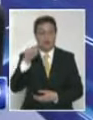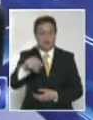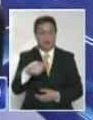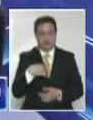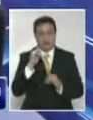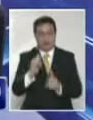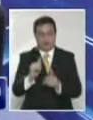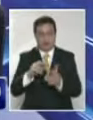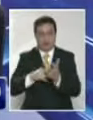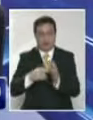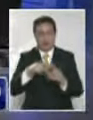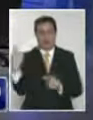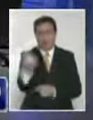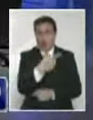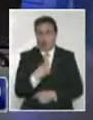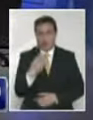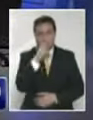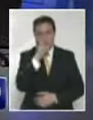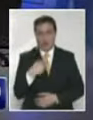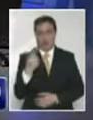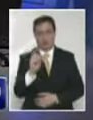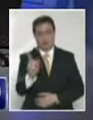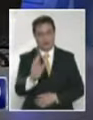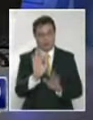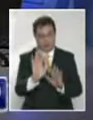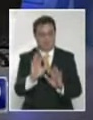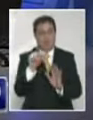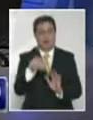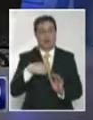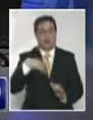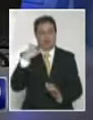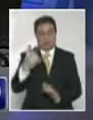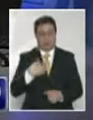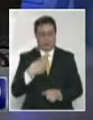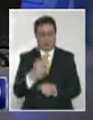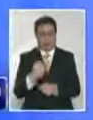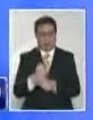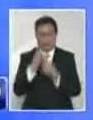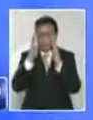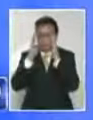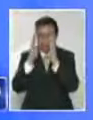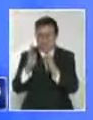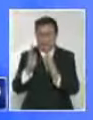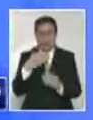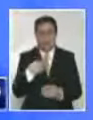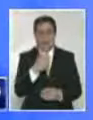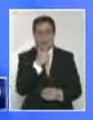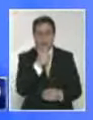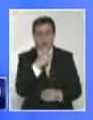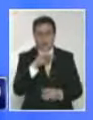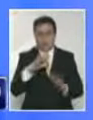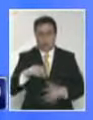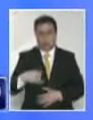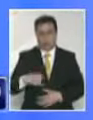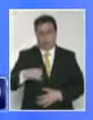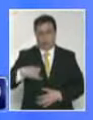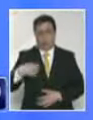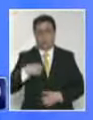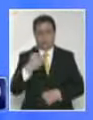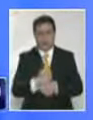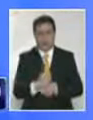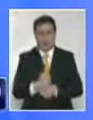participaban, o sea, nos no metían todos en el mismo saco. O sea, yo te digo, siempre traté de hacer mi trabajo, yo era reportero, siempre con mucho orgullo,